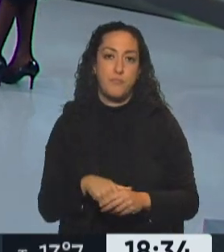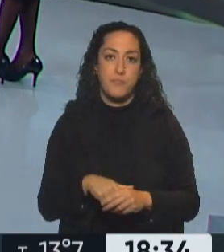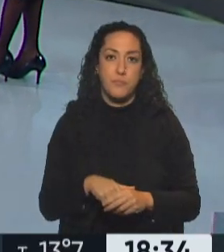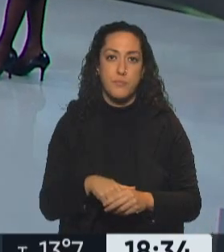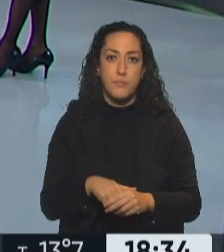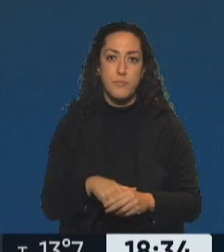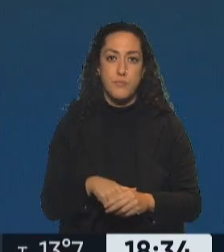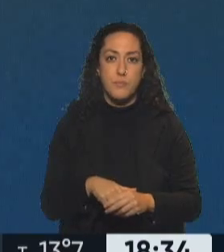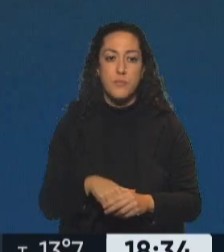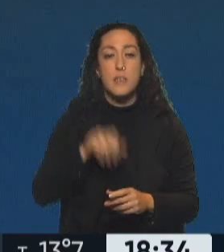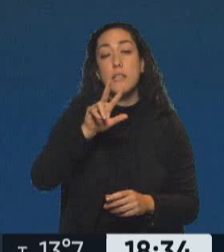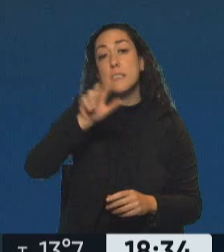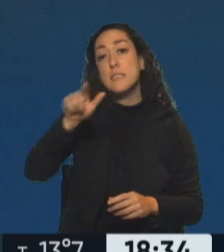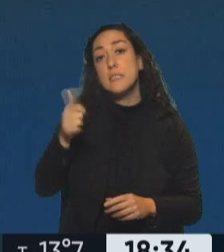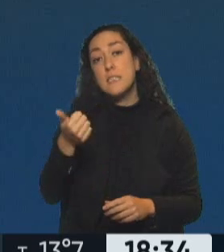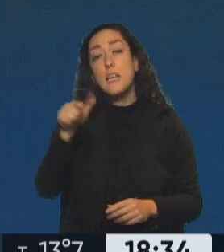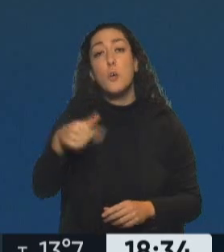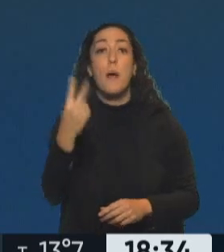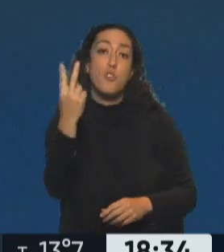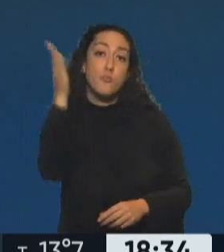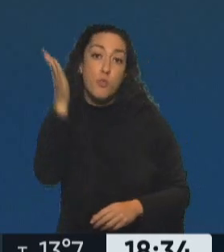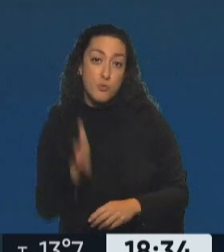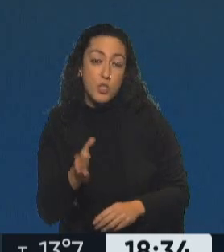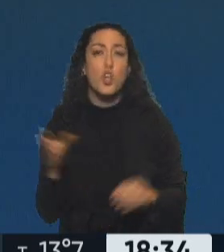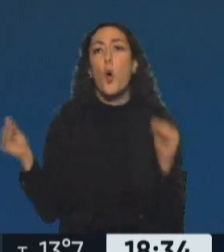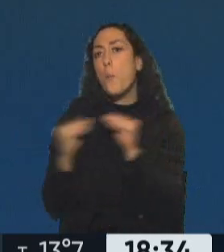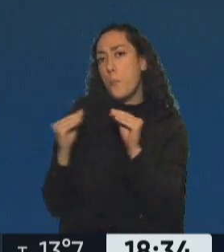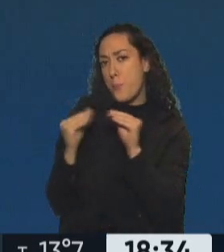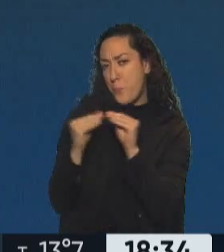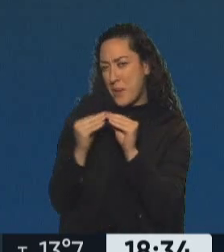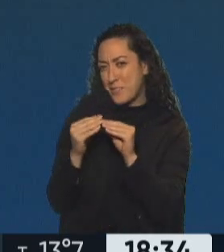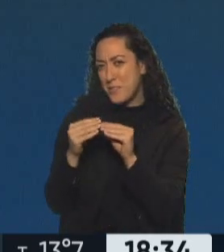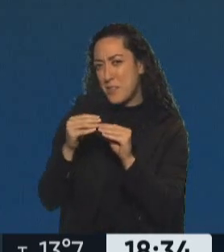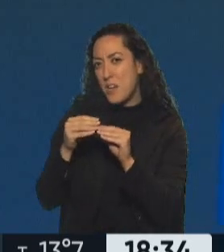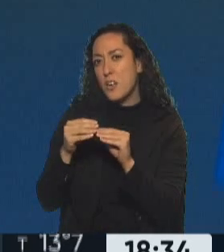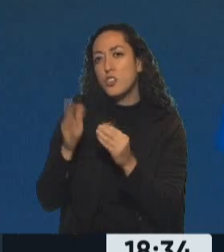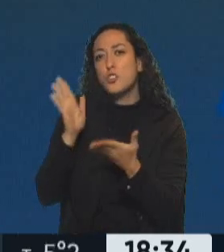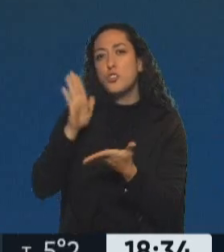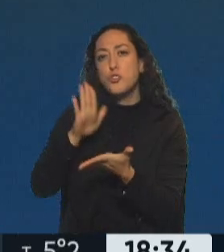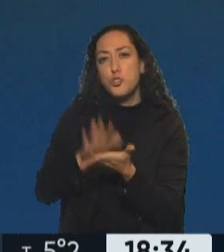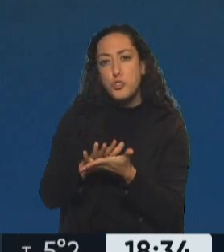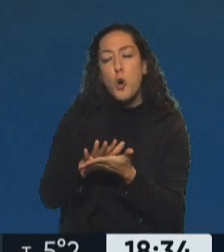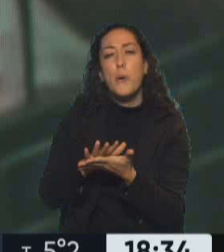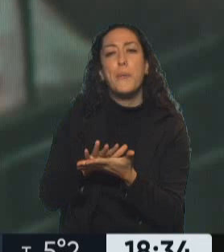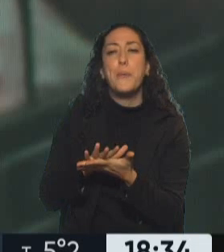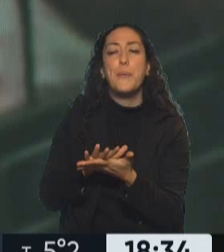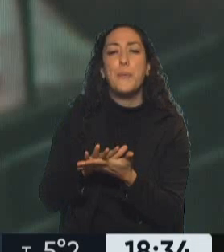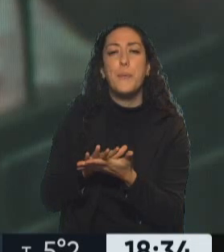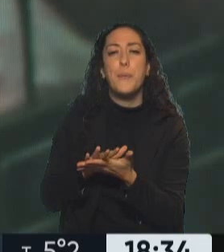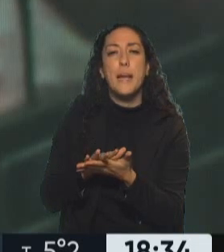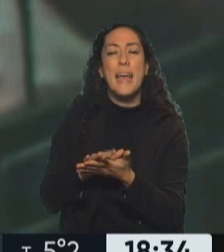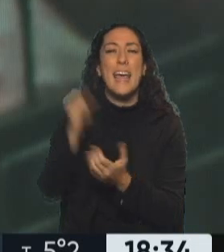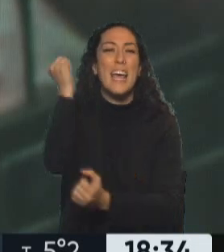36,2%. Hoy me comentaba un colega que está bastante metido en lo que sería la